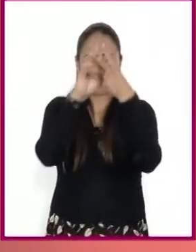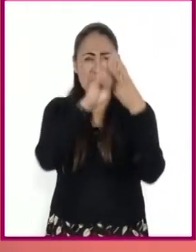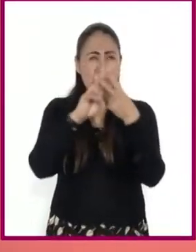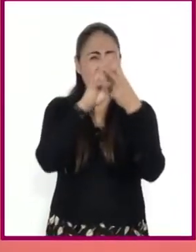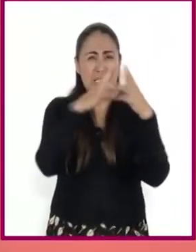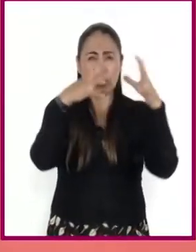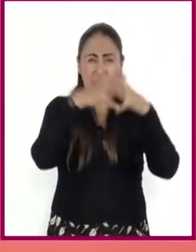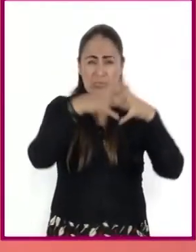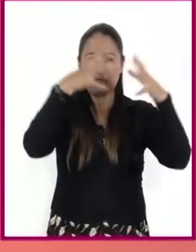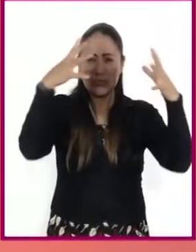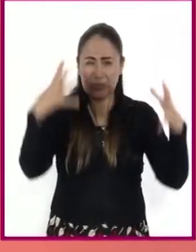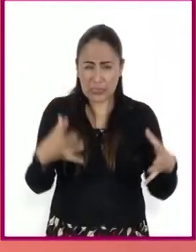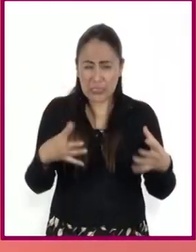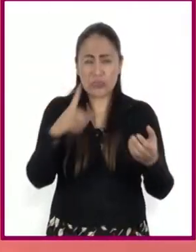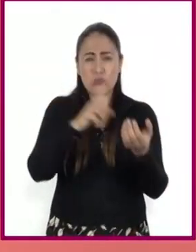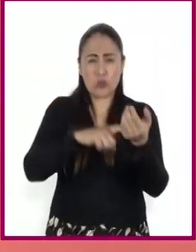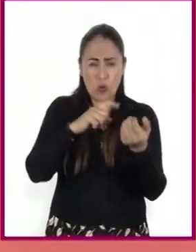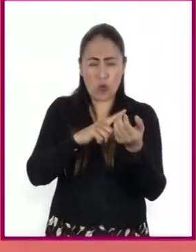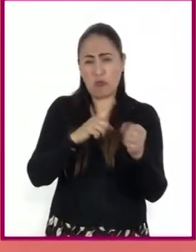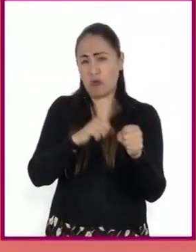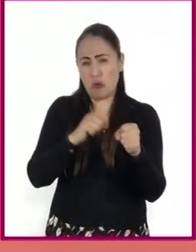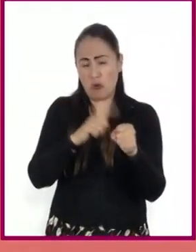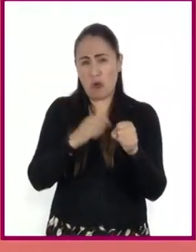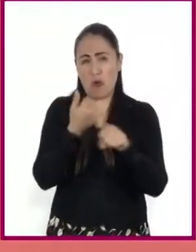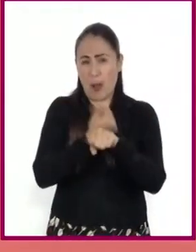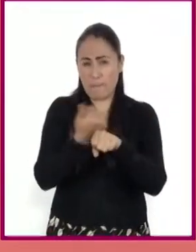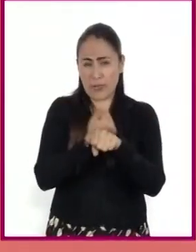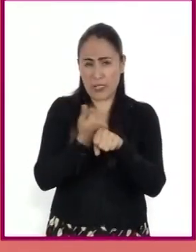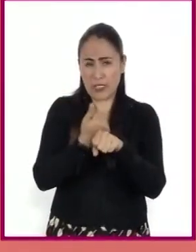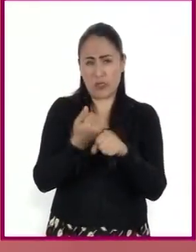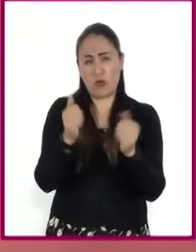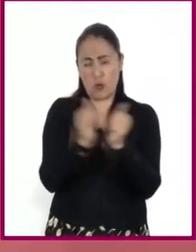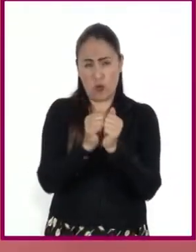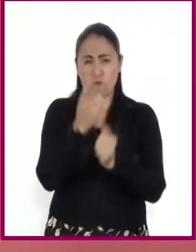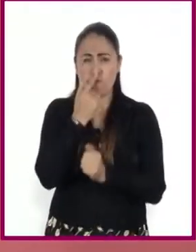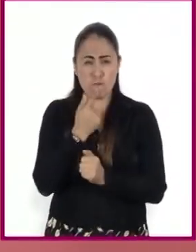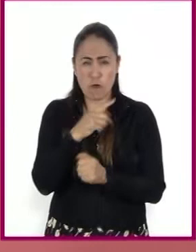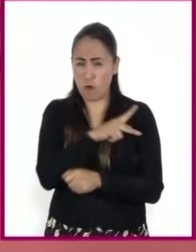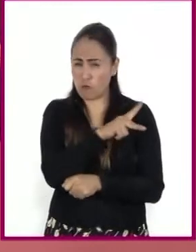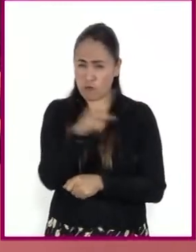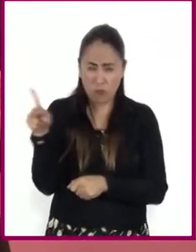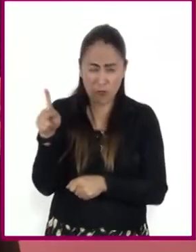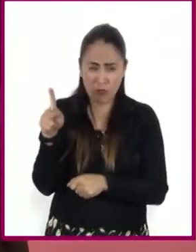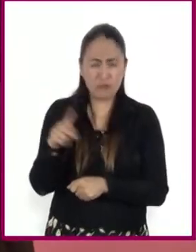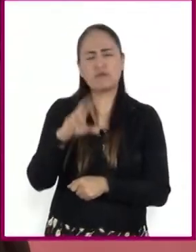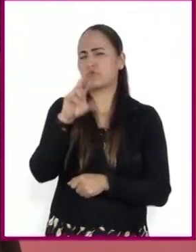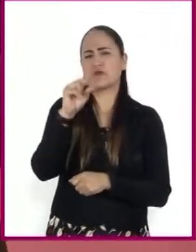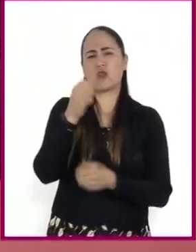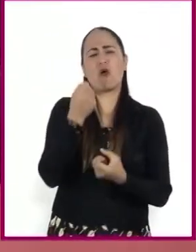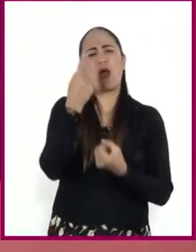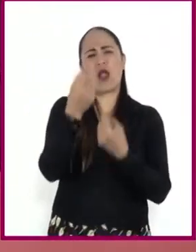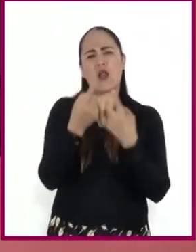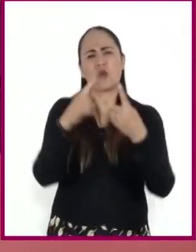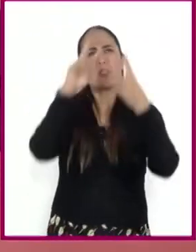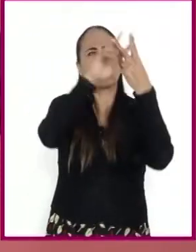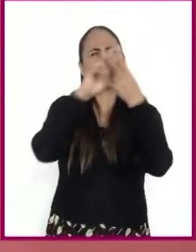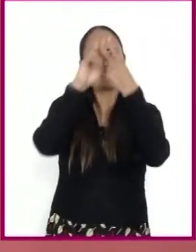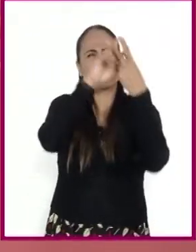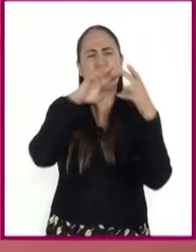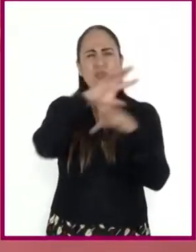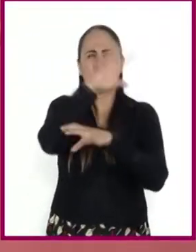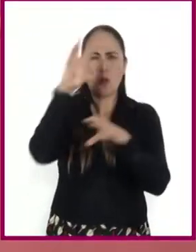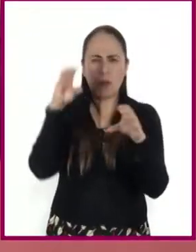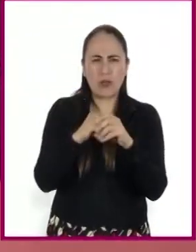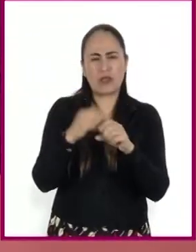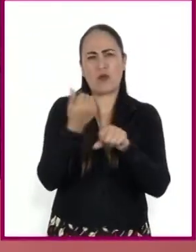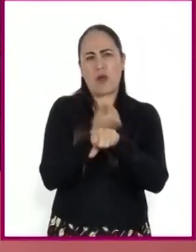son grandes, de color amarillo y rojo? No, hay estrellas que son completamente amarillas como